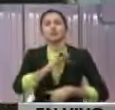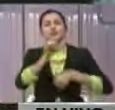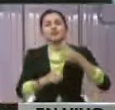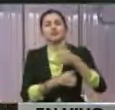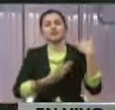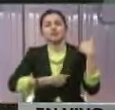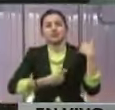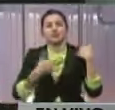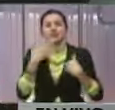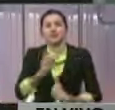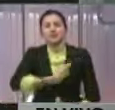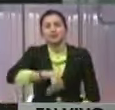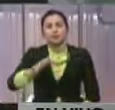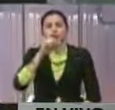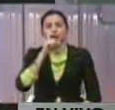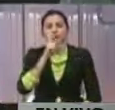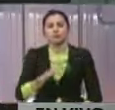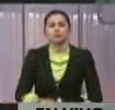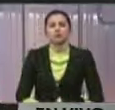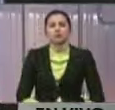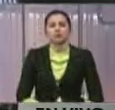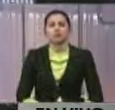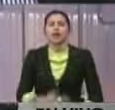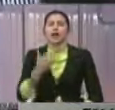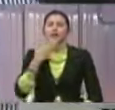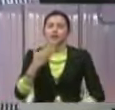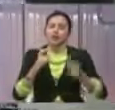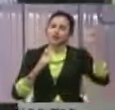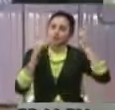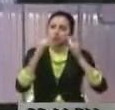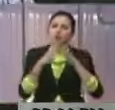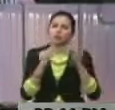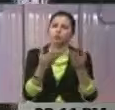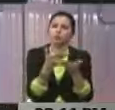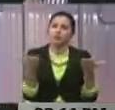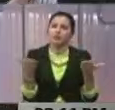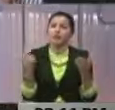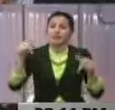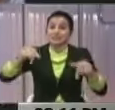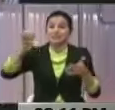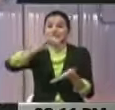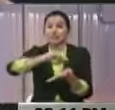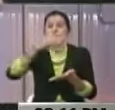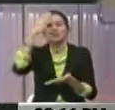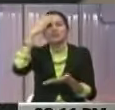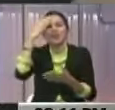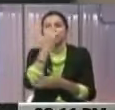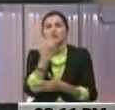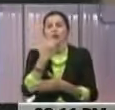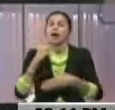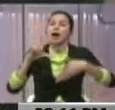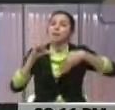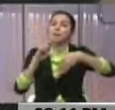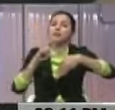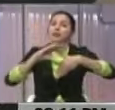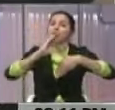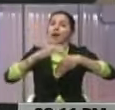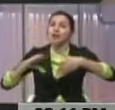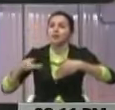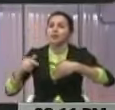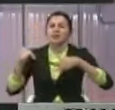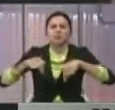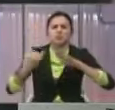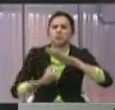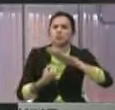al presidente Maduro, al presidente Hugo Chávez, a todos ustedes. Este es el Centro de Saberes Africanos, Americanos y Caribeños, un instituto